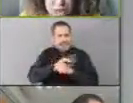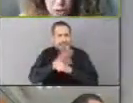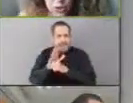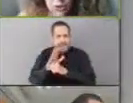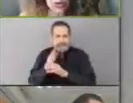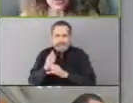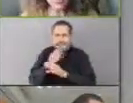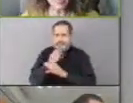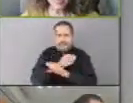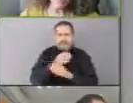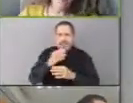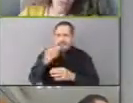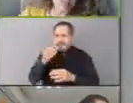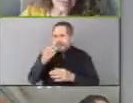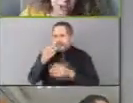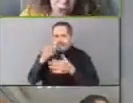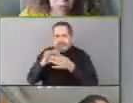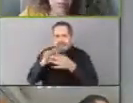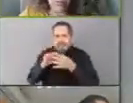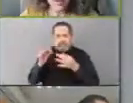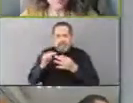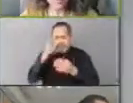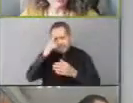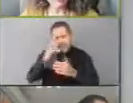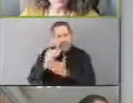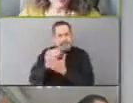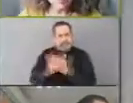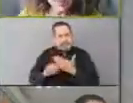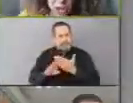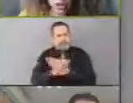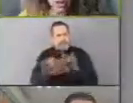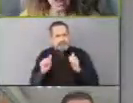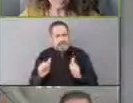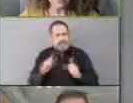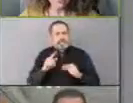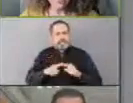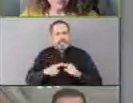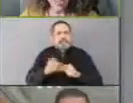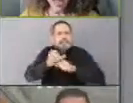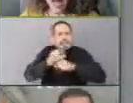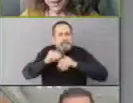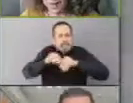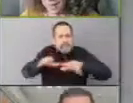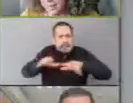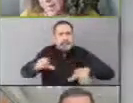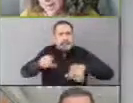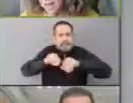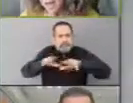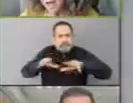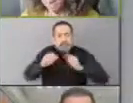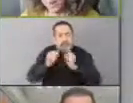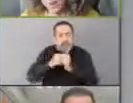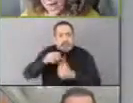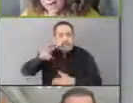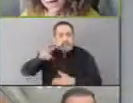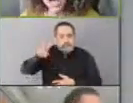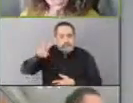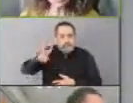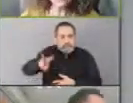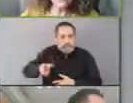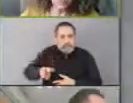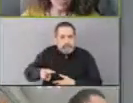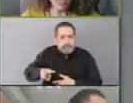uno de ellos es la información, pero información apegada a la realidad,